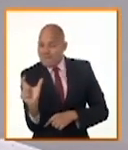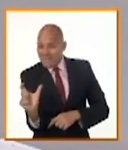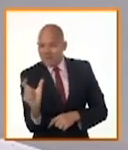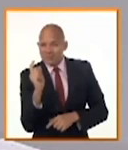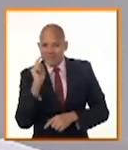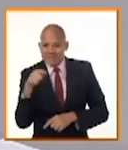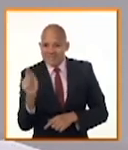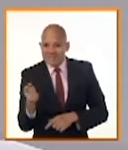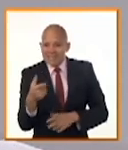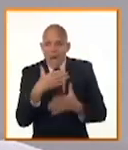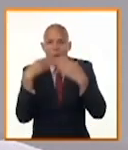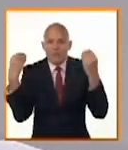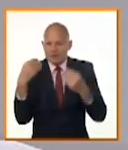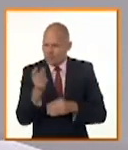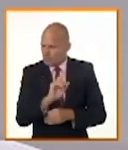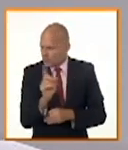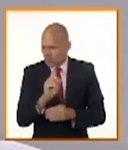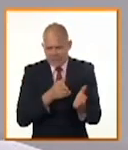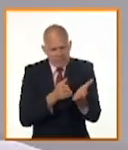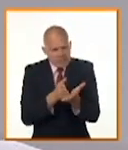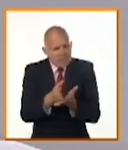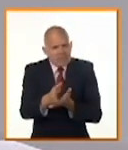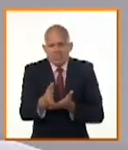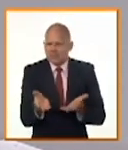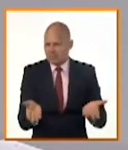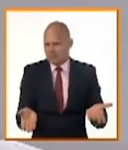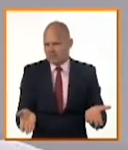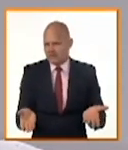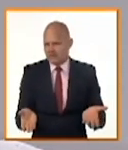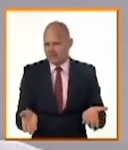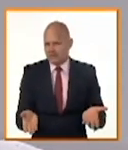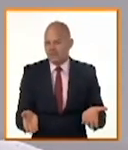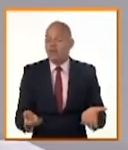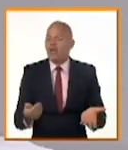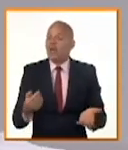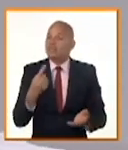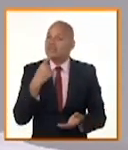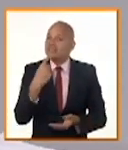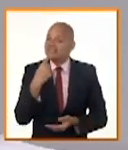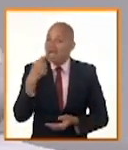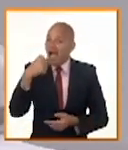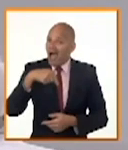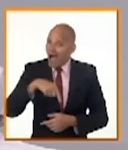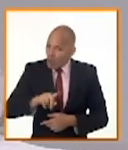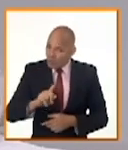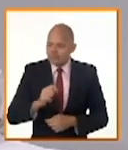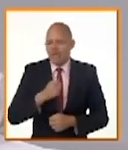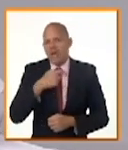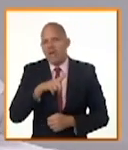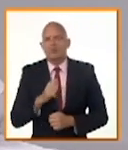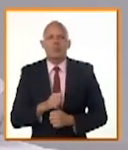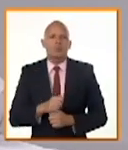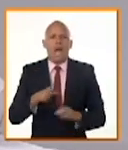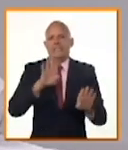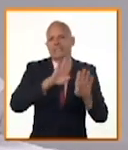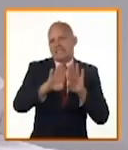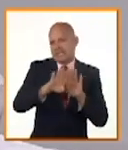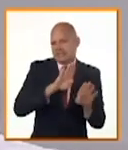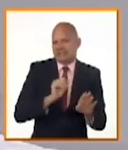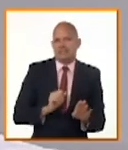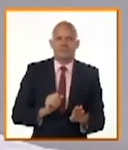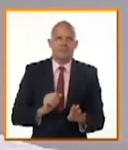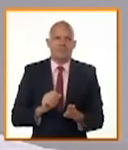cobrando sus bienes y servicios en efectivo la norma lo que establece es que cada uno de estos comercios debe garantizar el acceso y uso